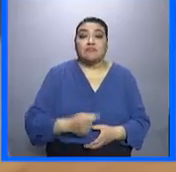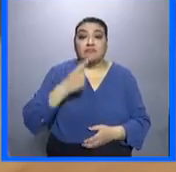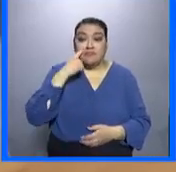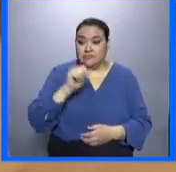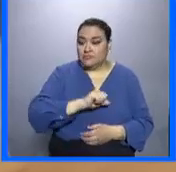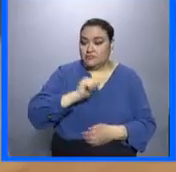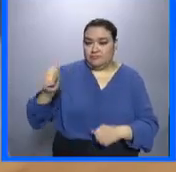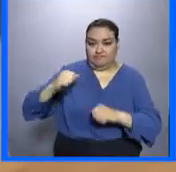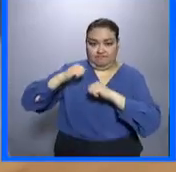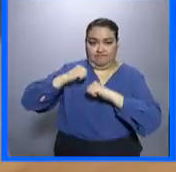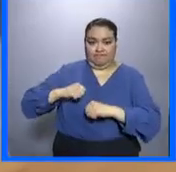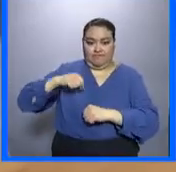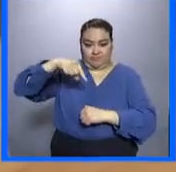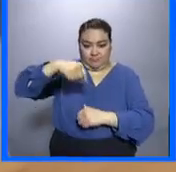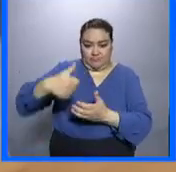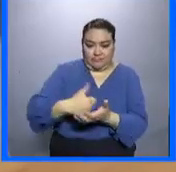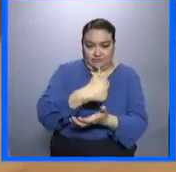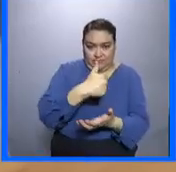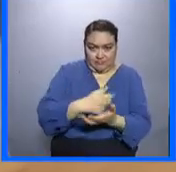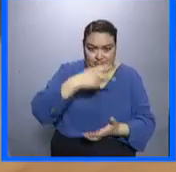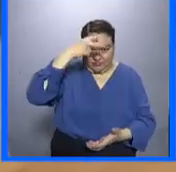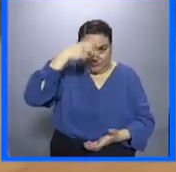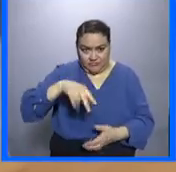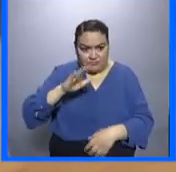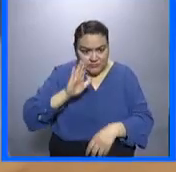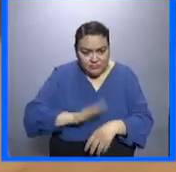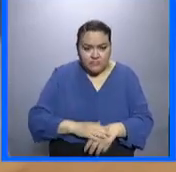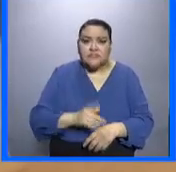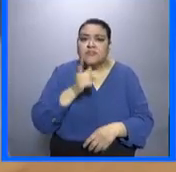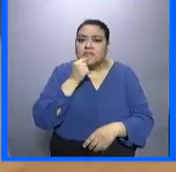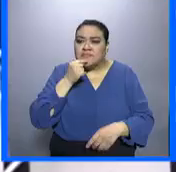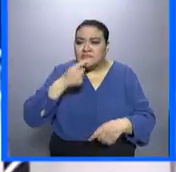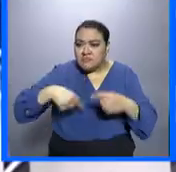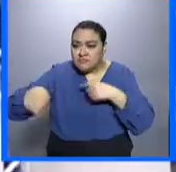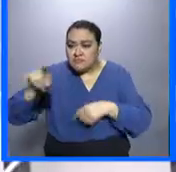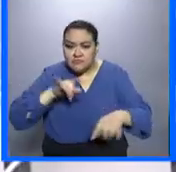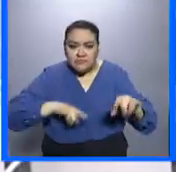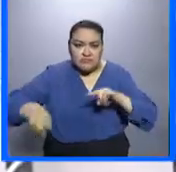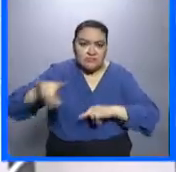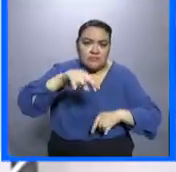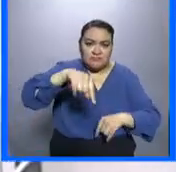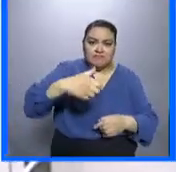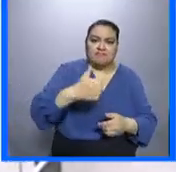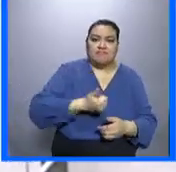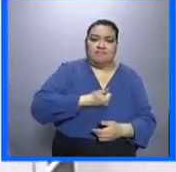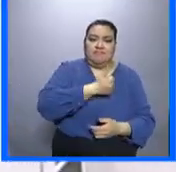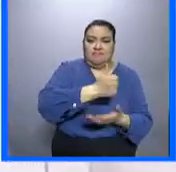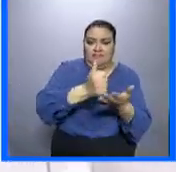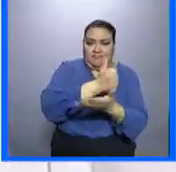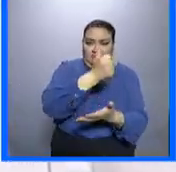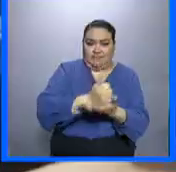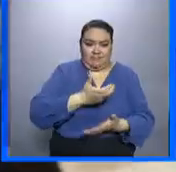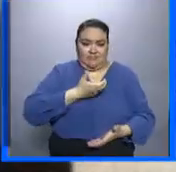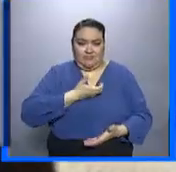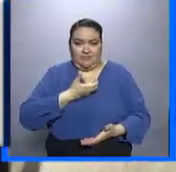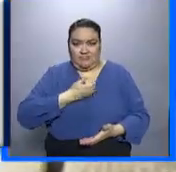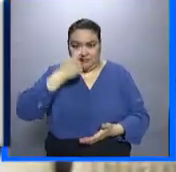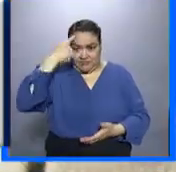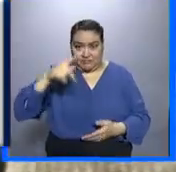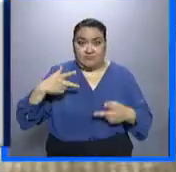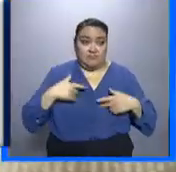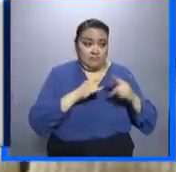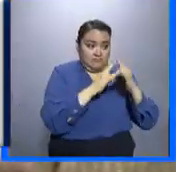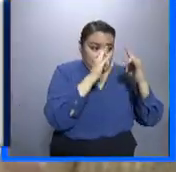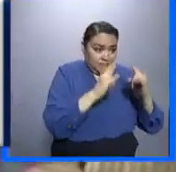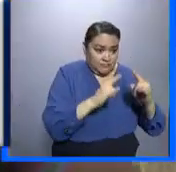Autoridades de la capital del país incrementaron la presencia de elementos de seguridad en el centro histórico con el objetivo de inhibir el